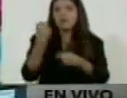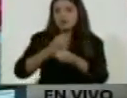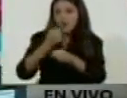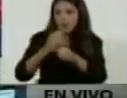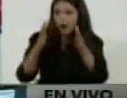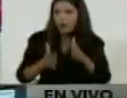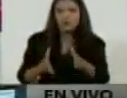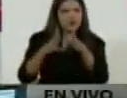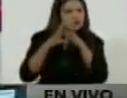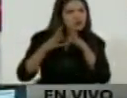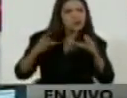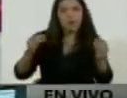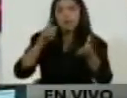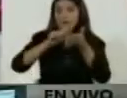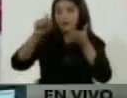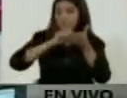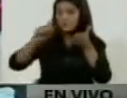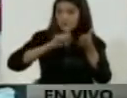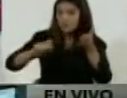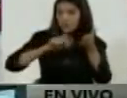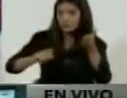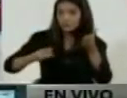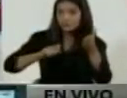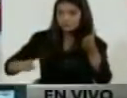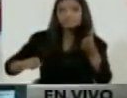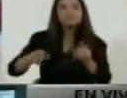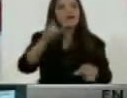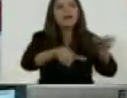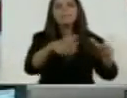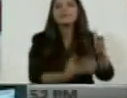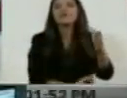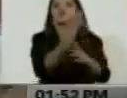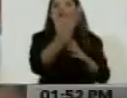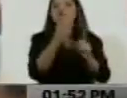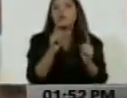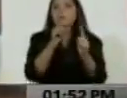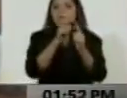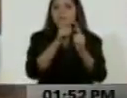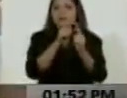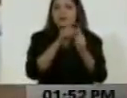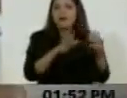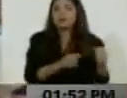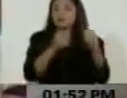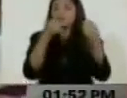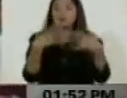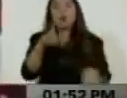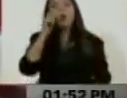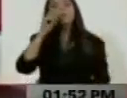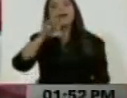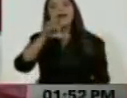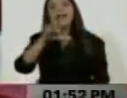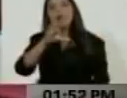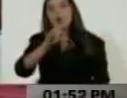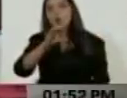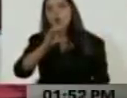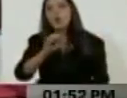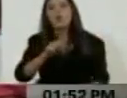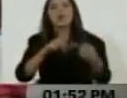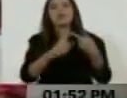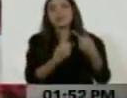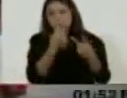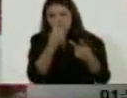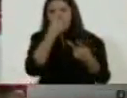las tesis escritas por los fundadores de Acción Democrática, por el gran Andrés Eloy Blanco, Rómulo Gallego, Luis Beltrán